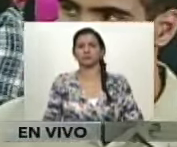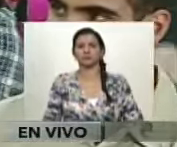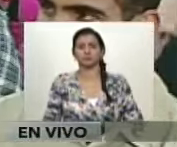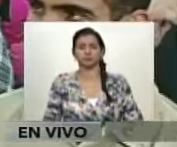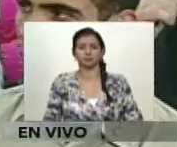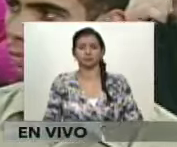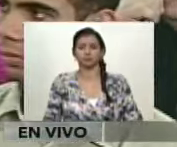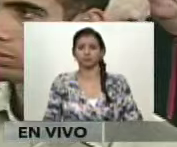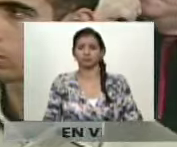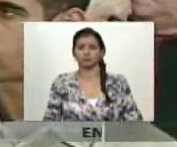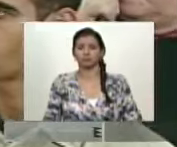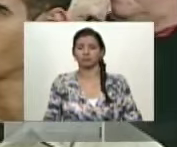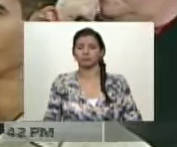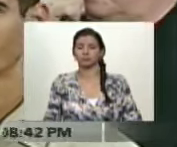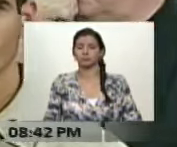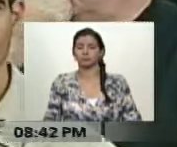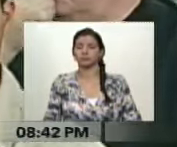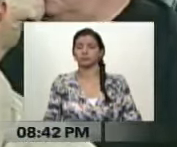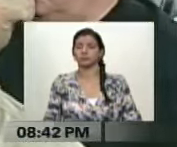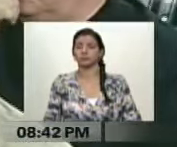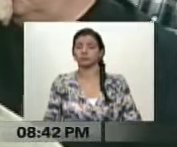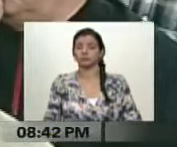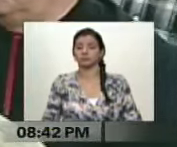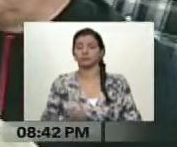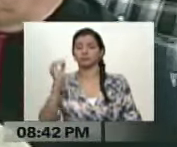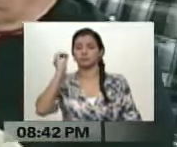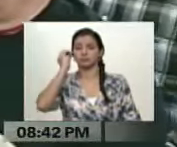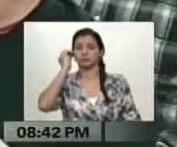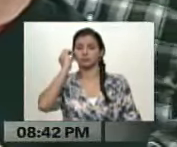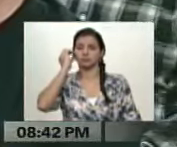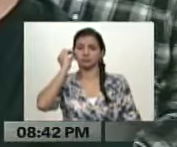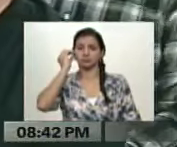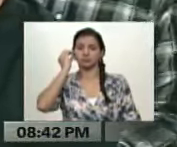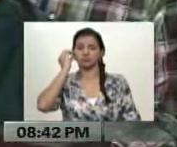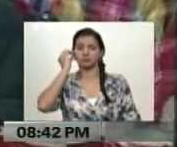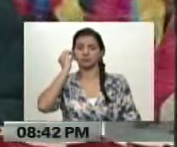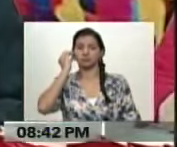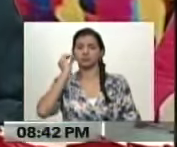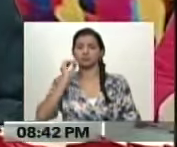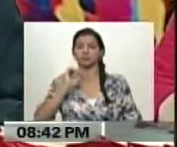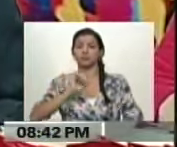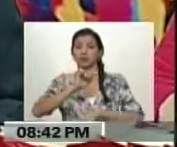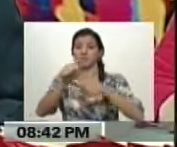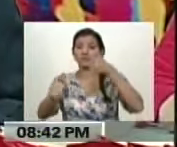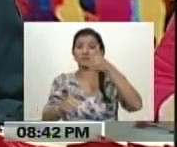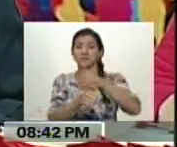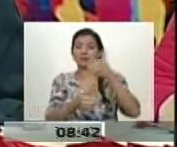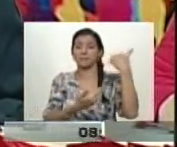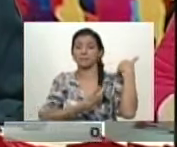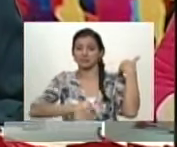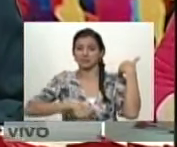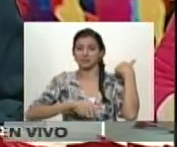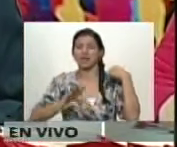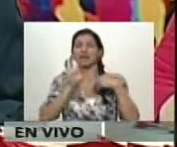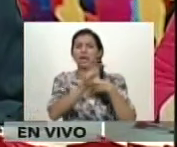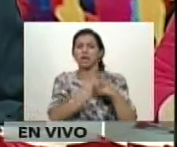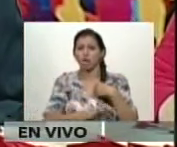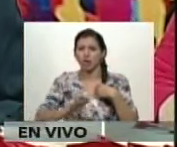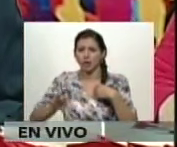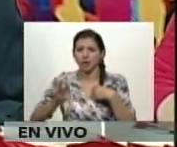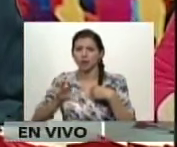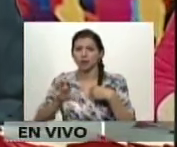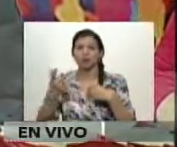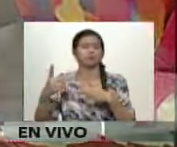en sus funciones por ahora las vicepresidencias regionales que